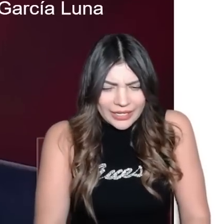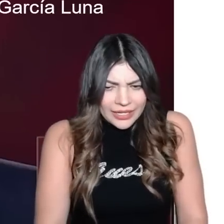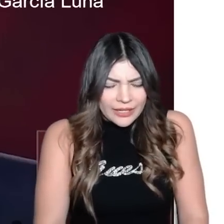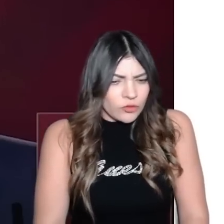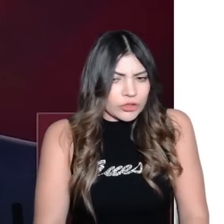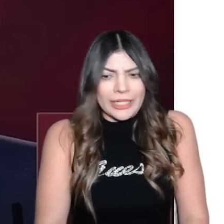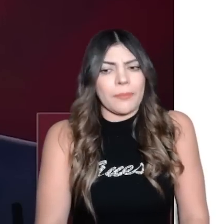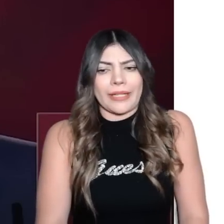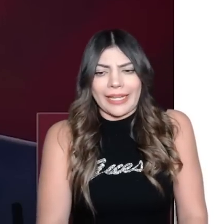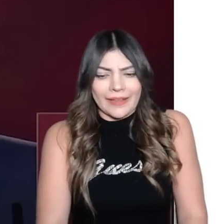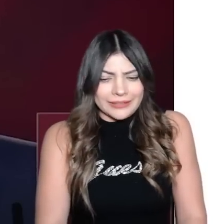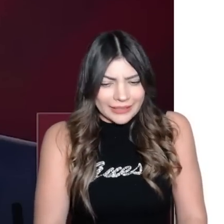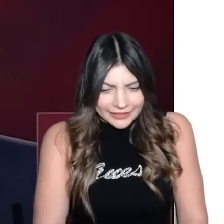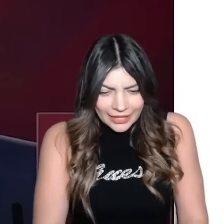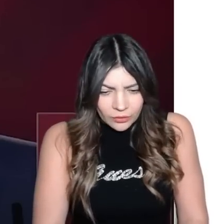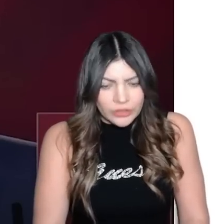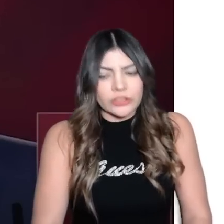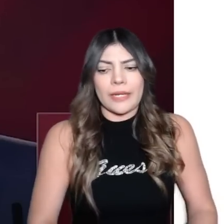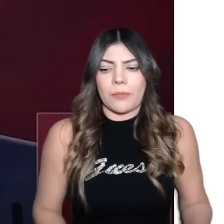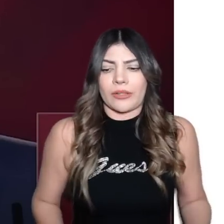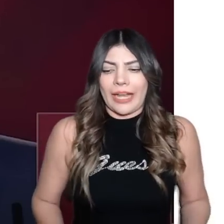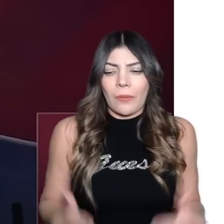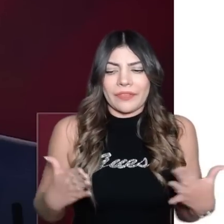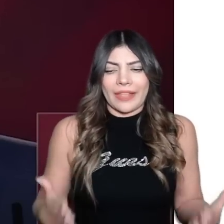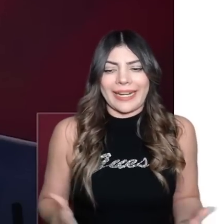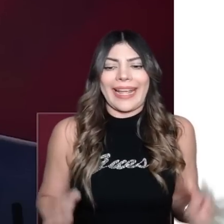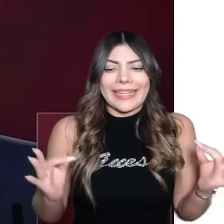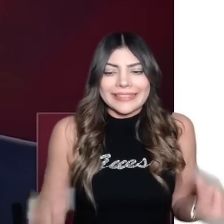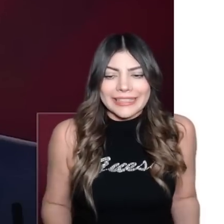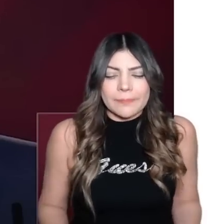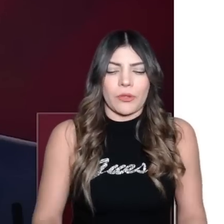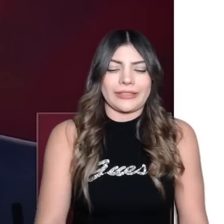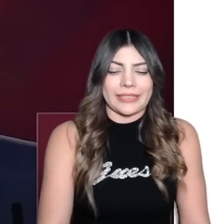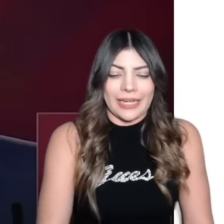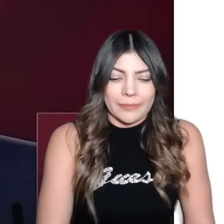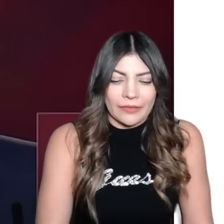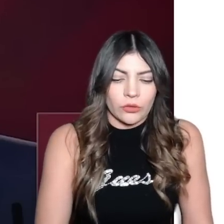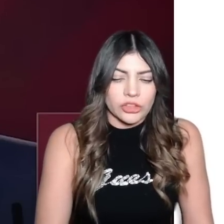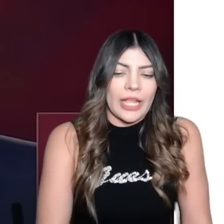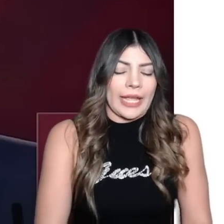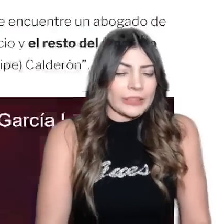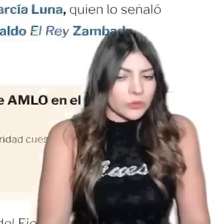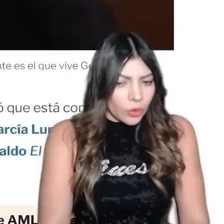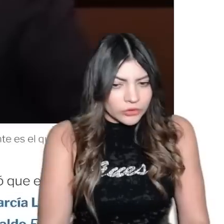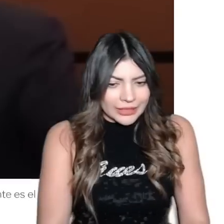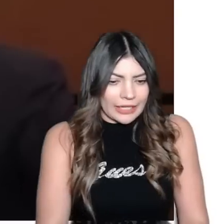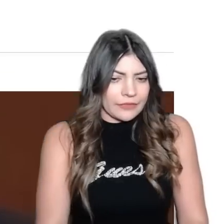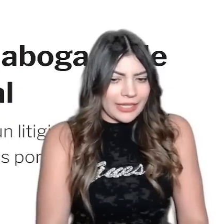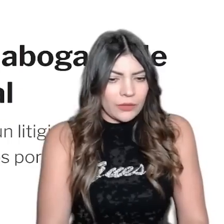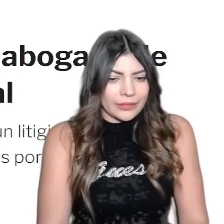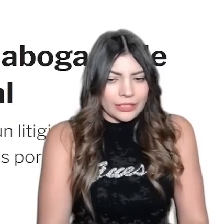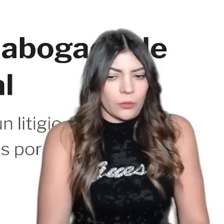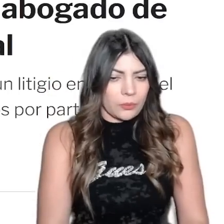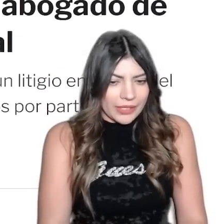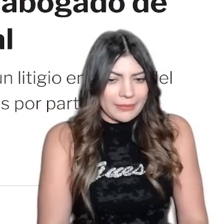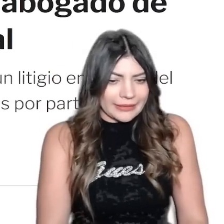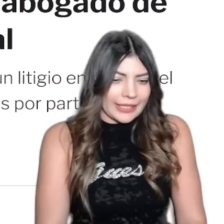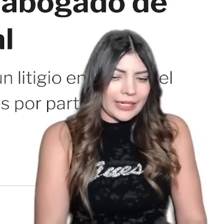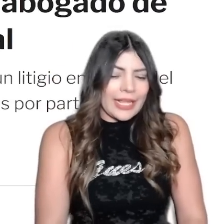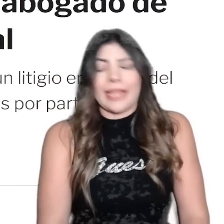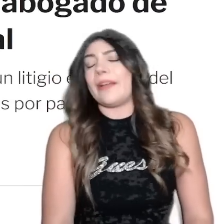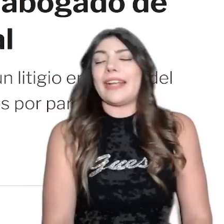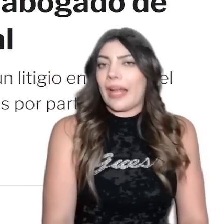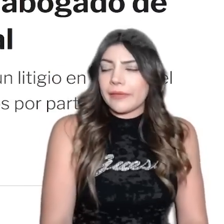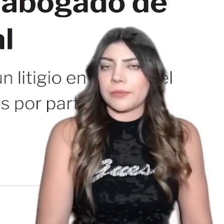haga. No tiene por qué quedarse callado y no tiene por qué aguantar este tipo de señalamientos en su contra, que al final de cuentas lo puede